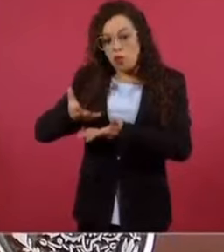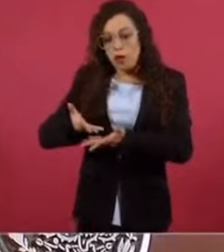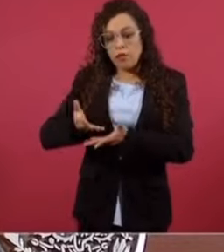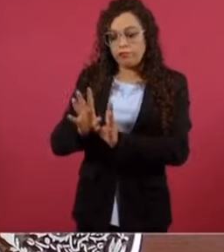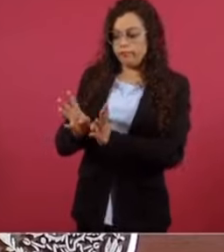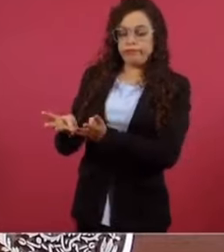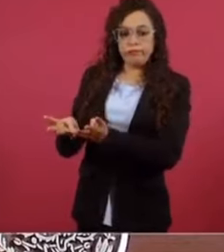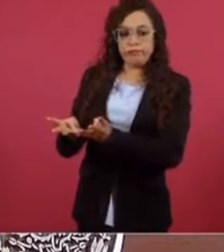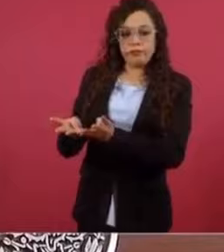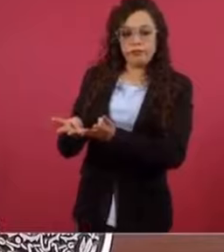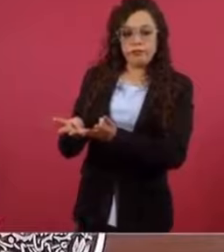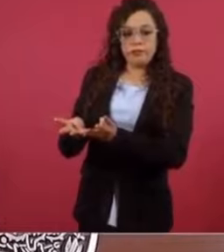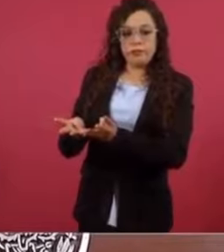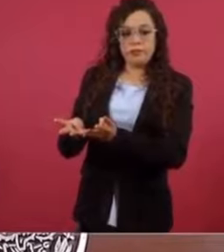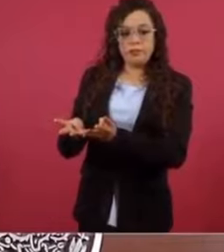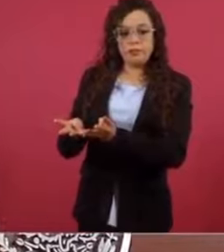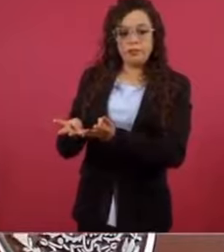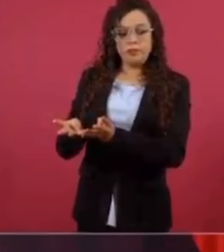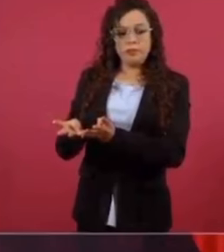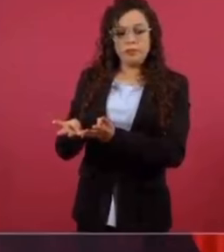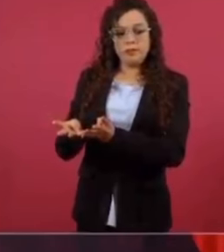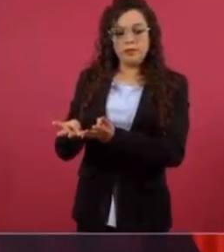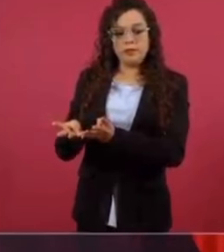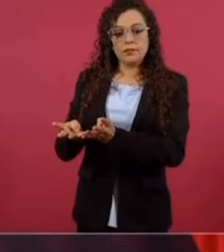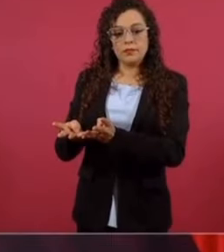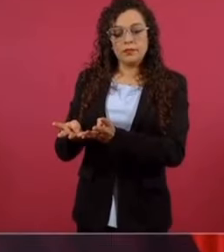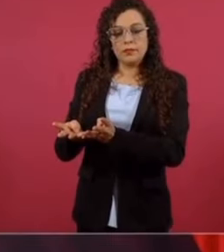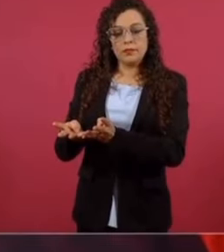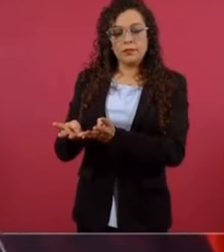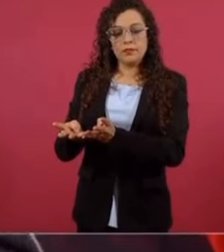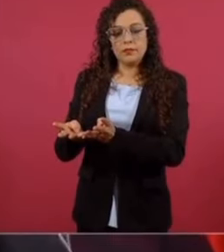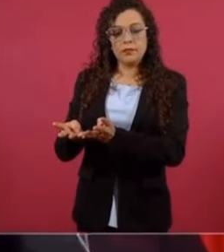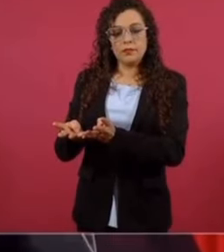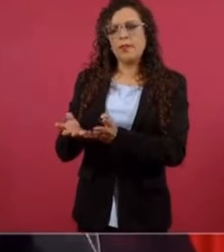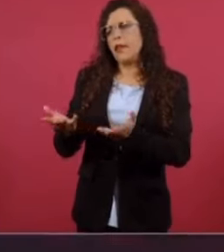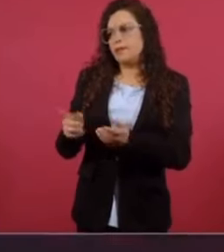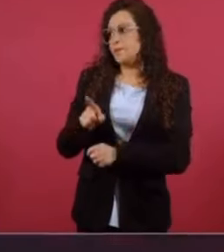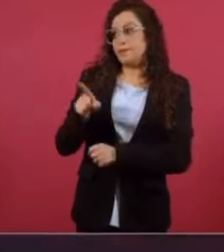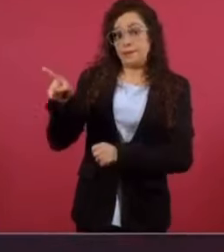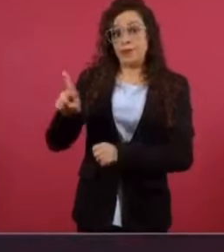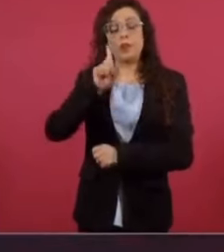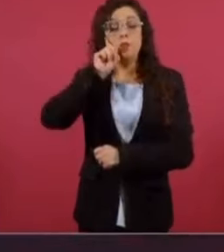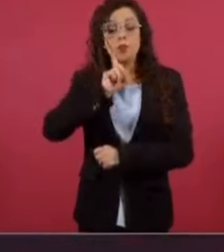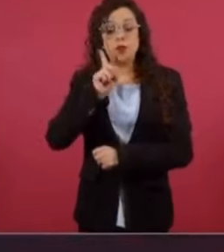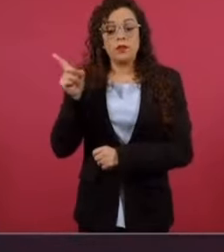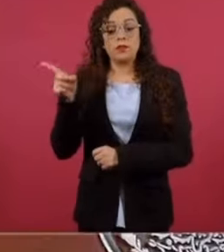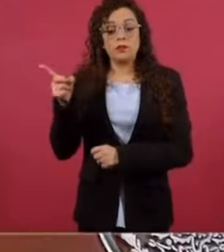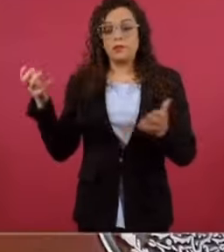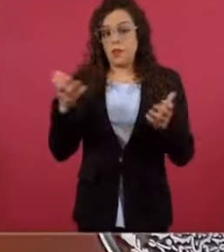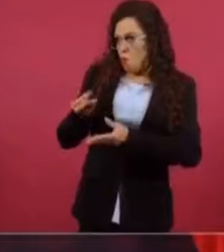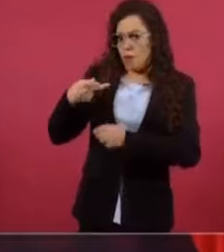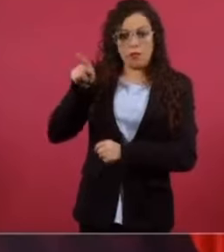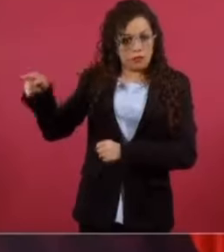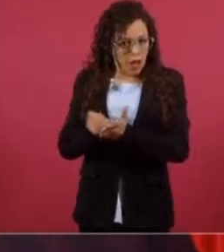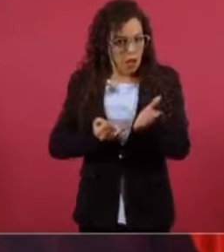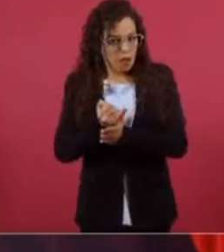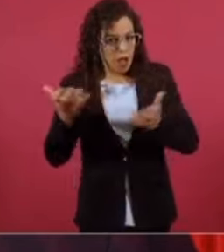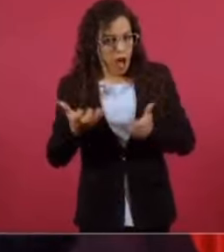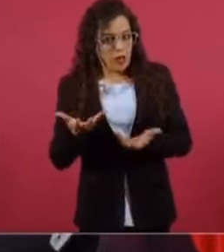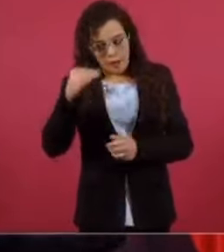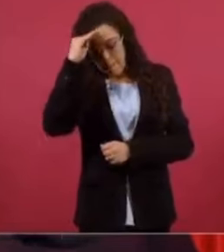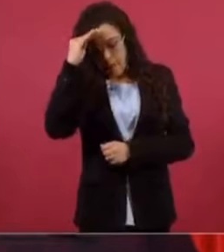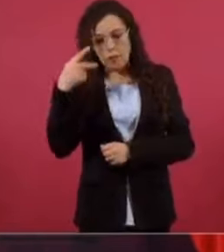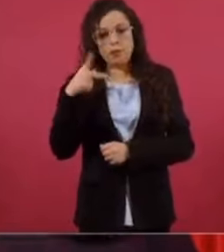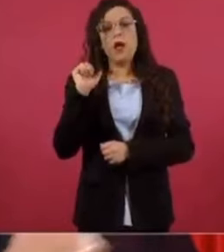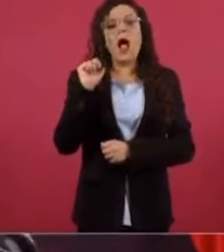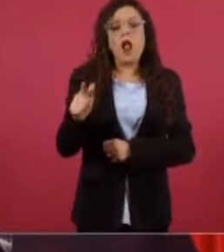llevado a que se claro que la señora es la que toma las decisiones, pero no ha dicho nada